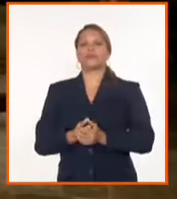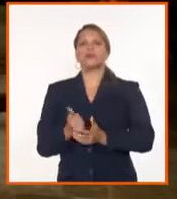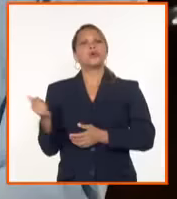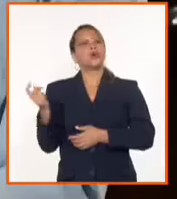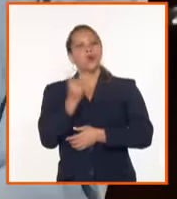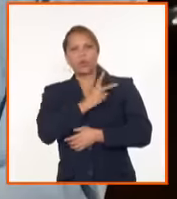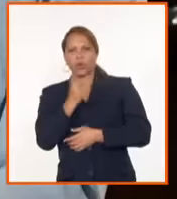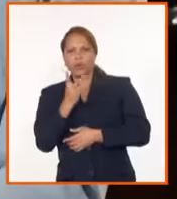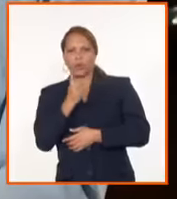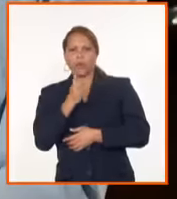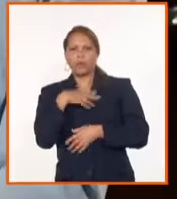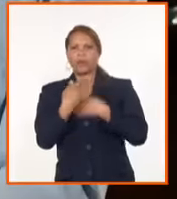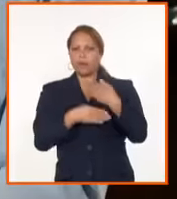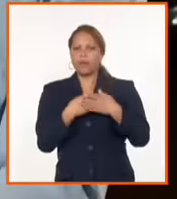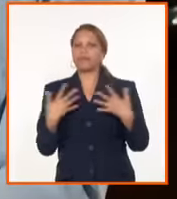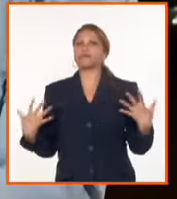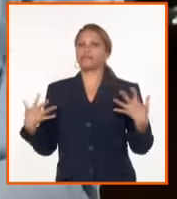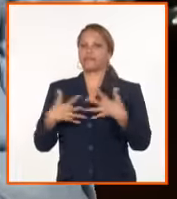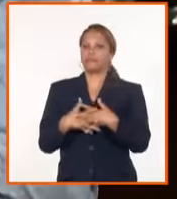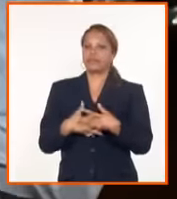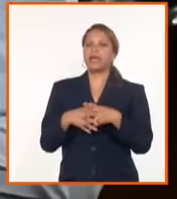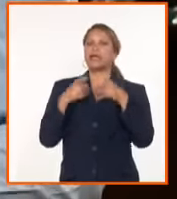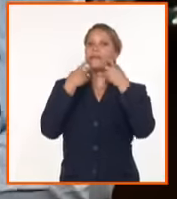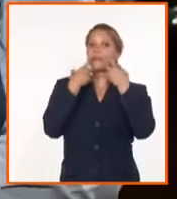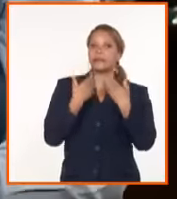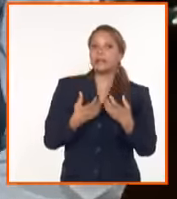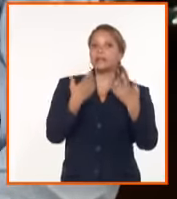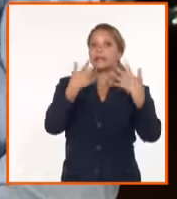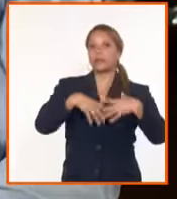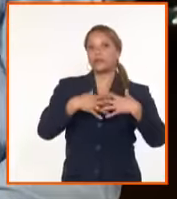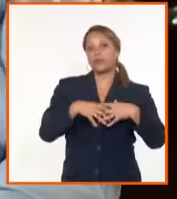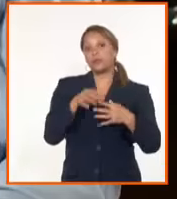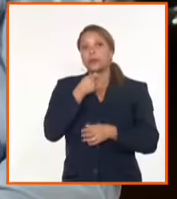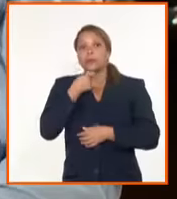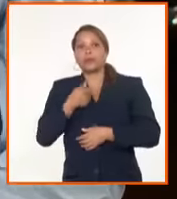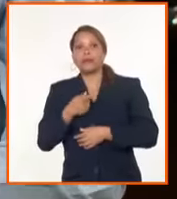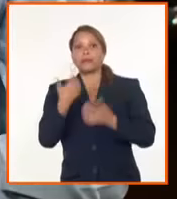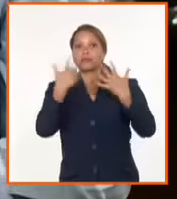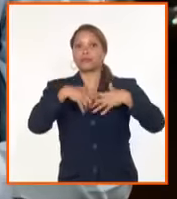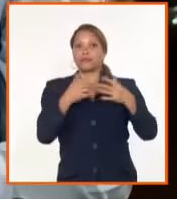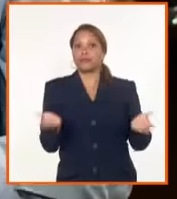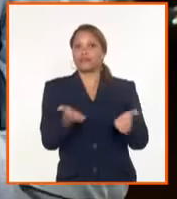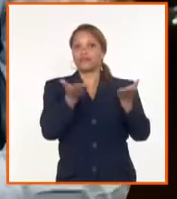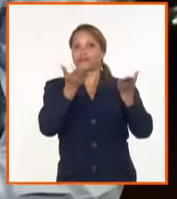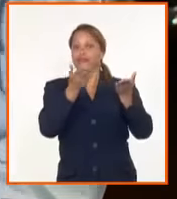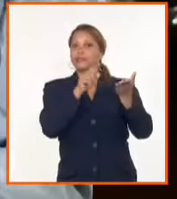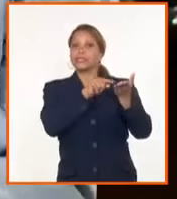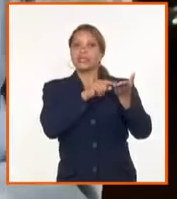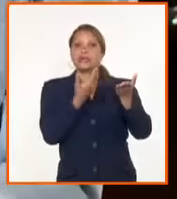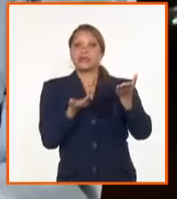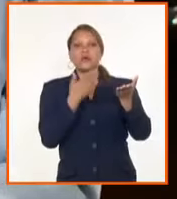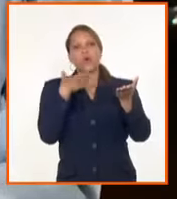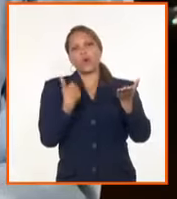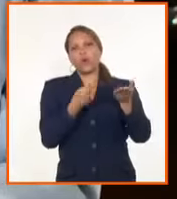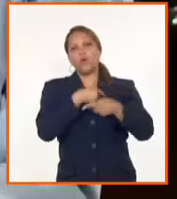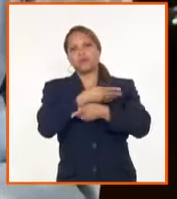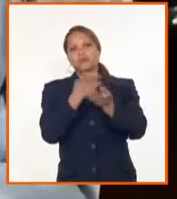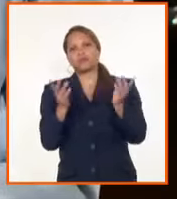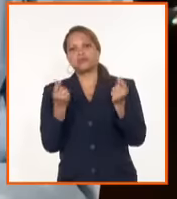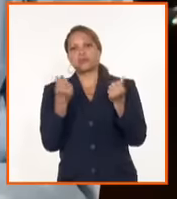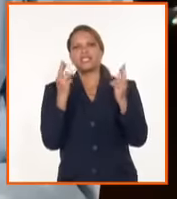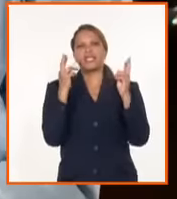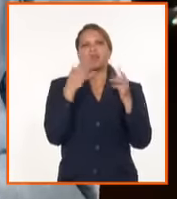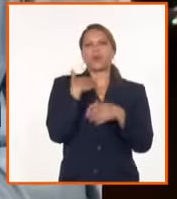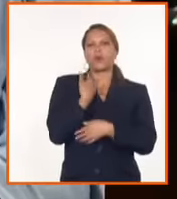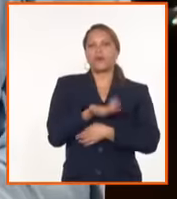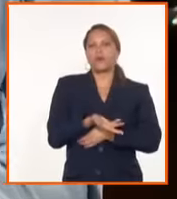muy relacionados. Es necesario producir porque si tú no creas riquezas, no tienes cómo distribuir la riqueza. Y